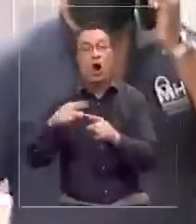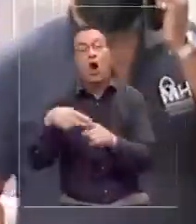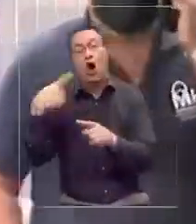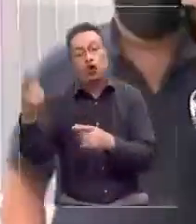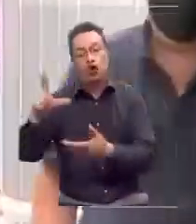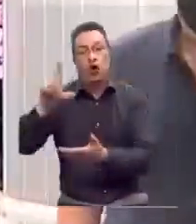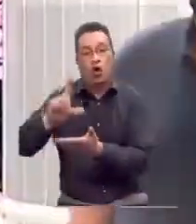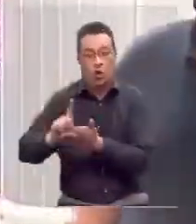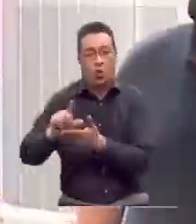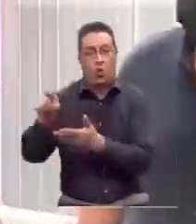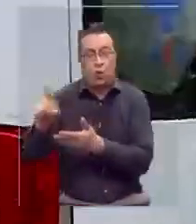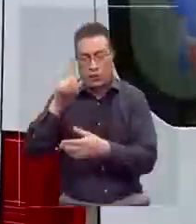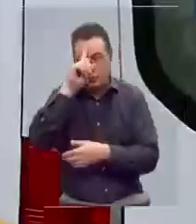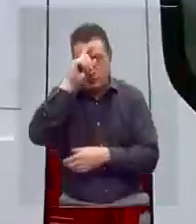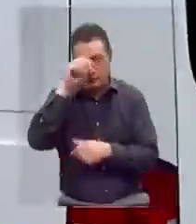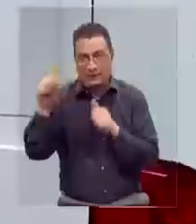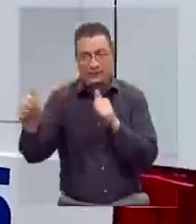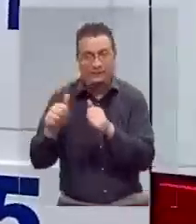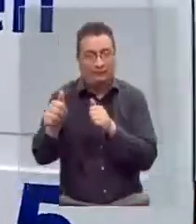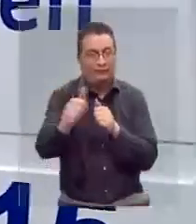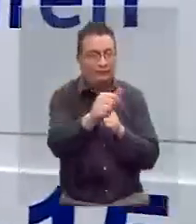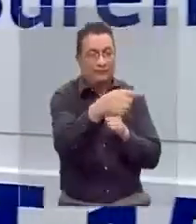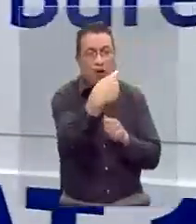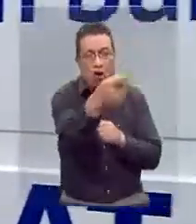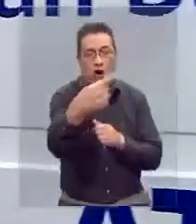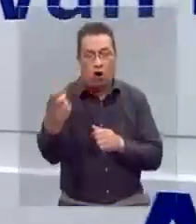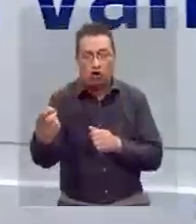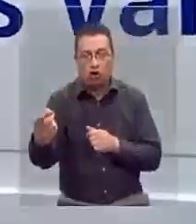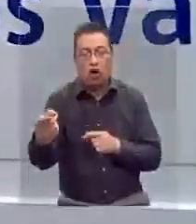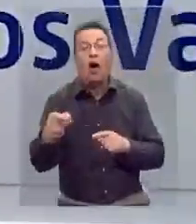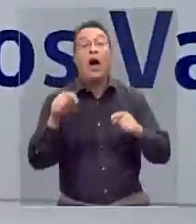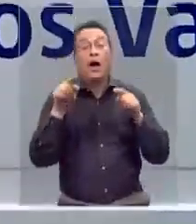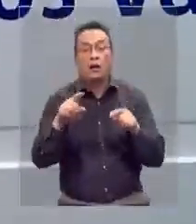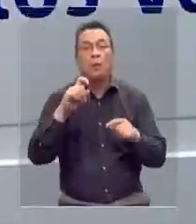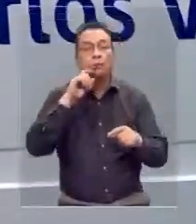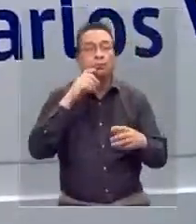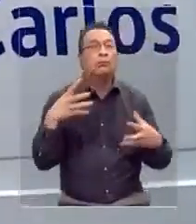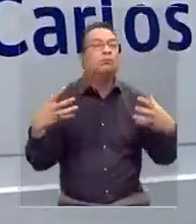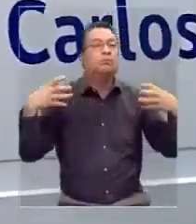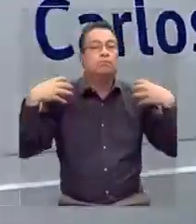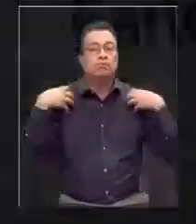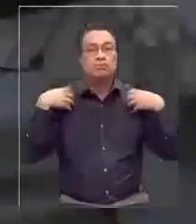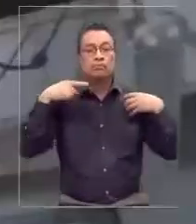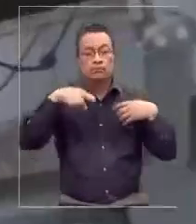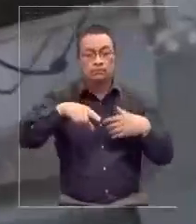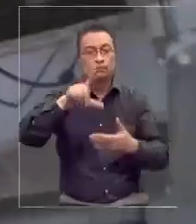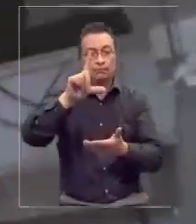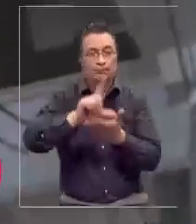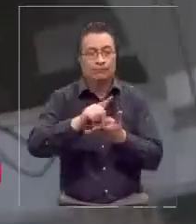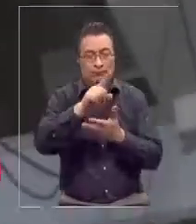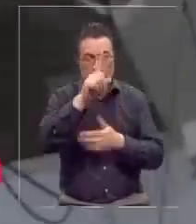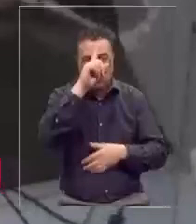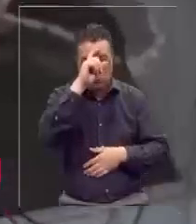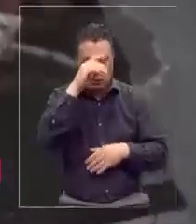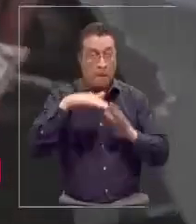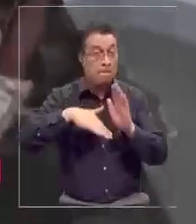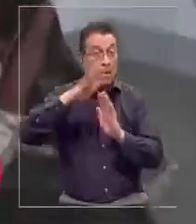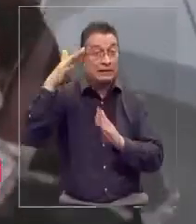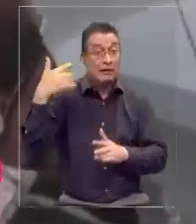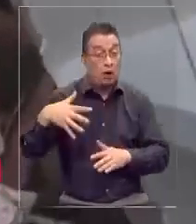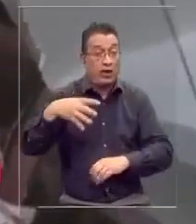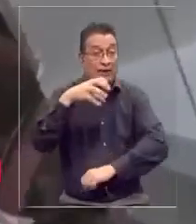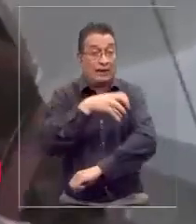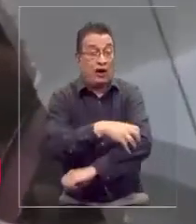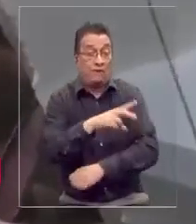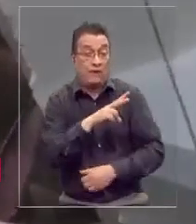otros recintos asistenciales cercanos, mientras se determinan las responsabilidades en el centro de salud más importante de la